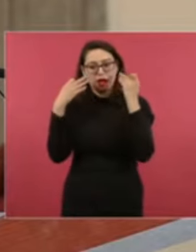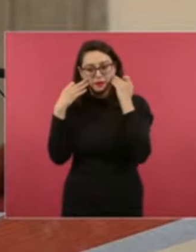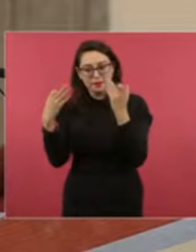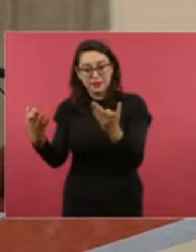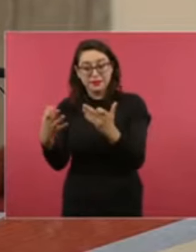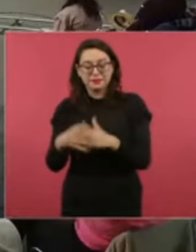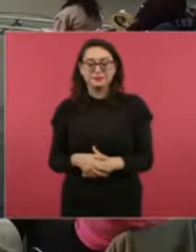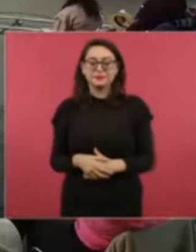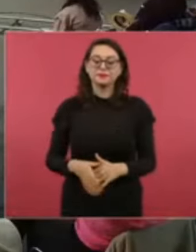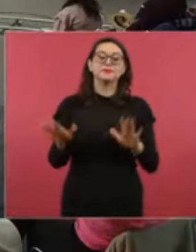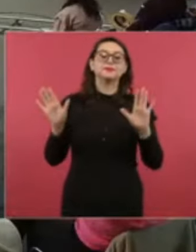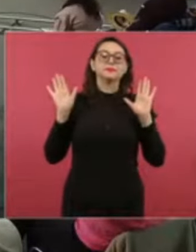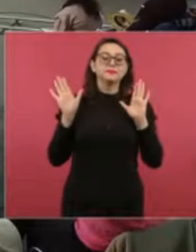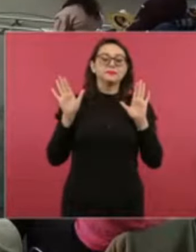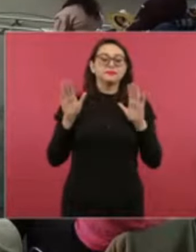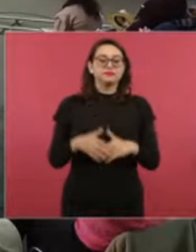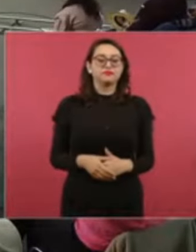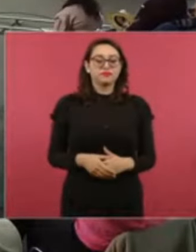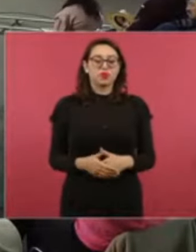En fin,